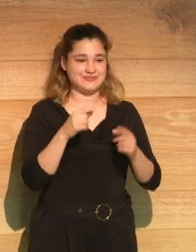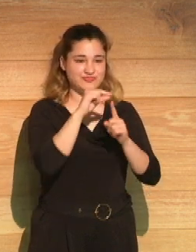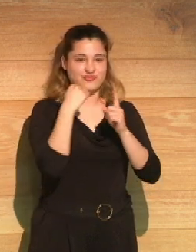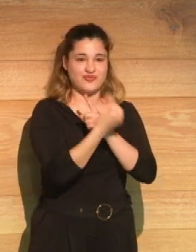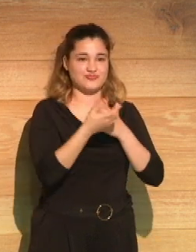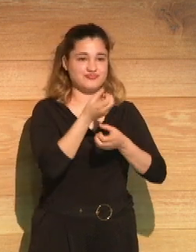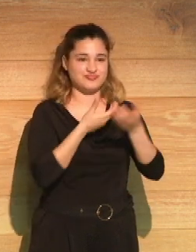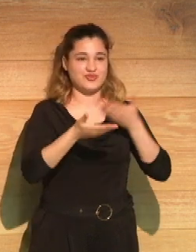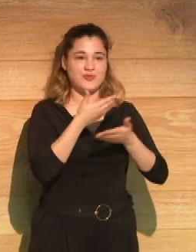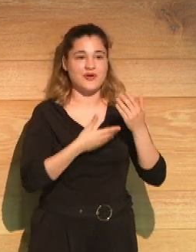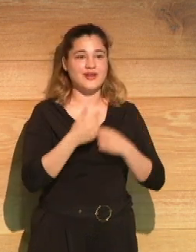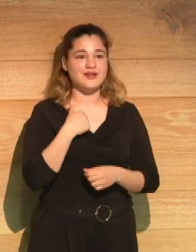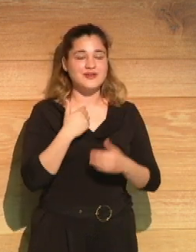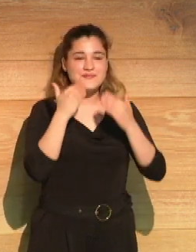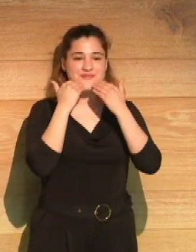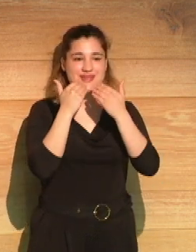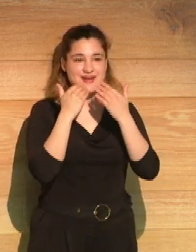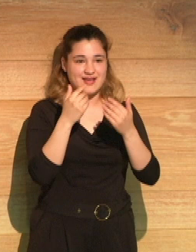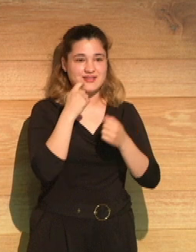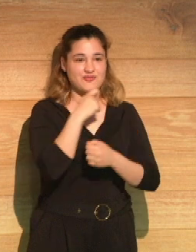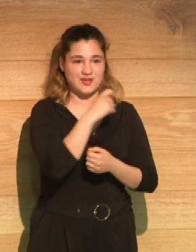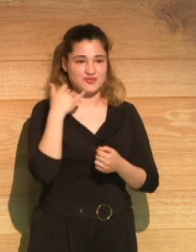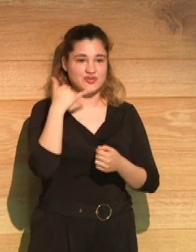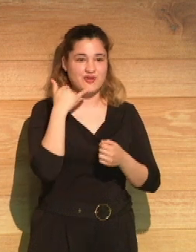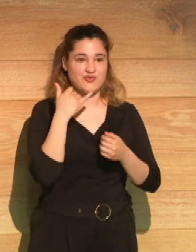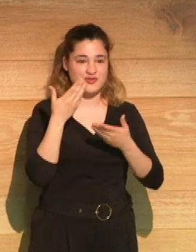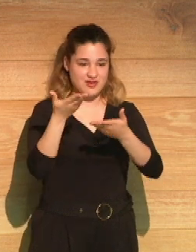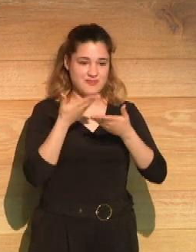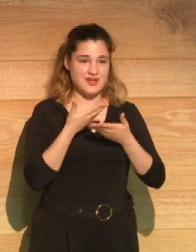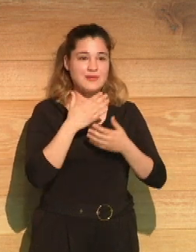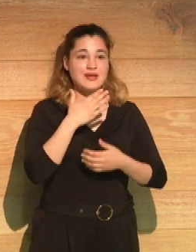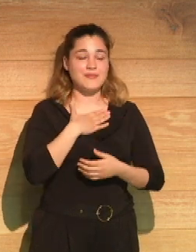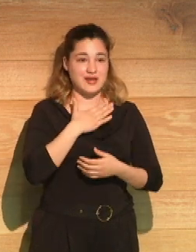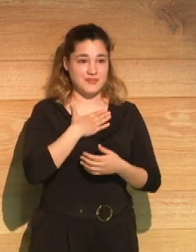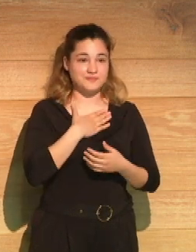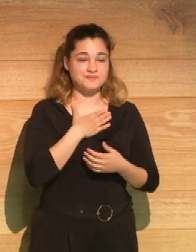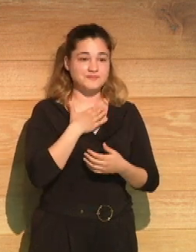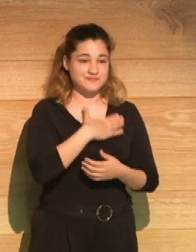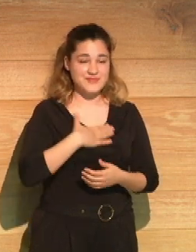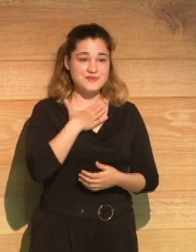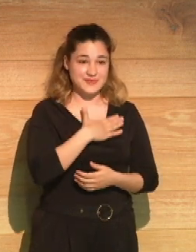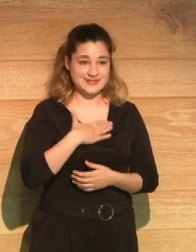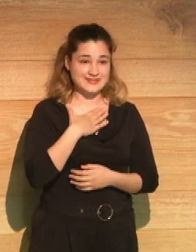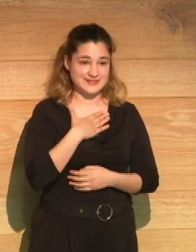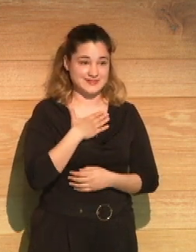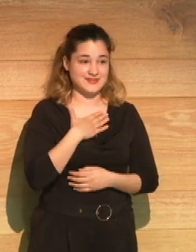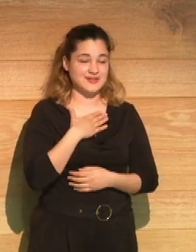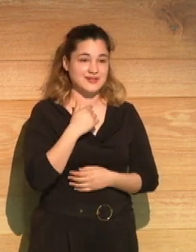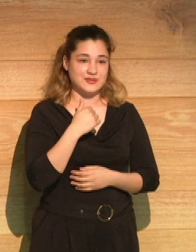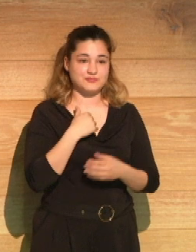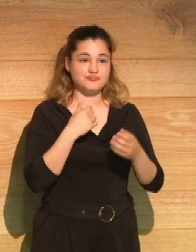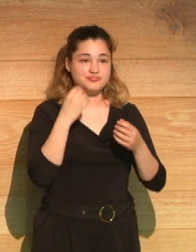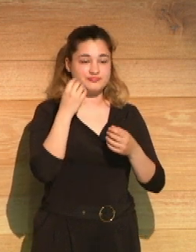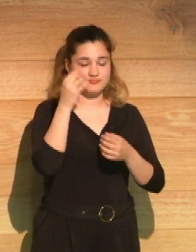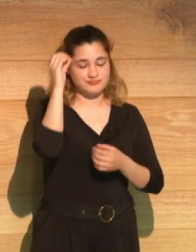Agradezco muchísimo la invitación a Fundación Telefónica. Es realmente un placer para mí poder compartir mis ideas